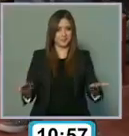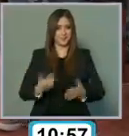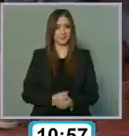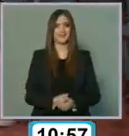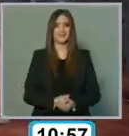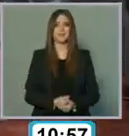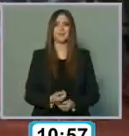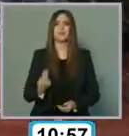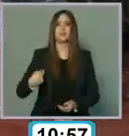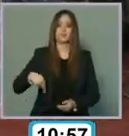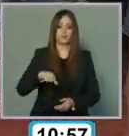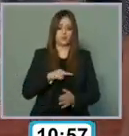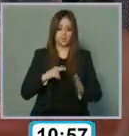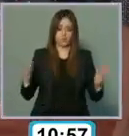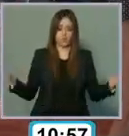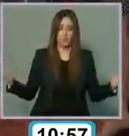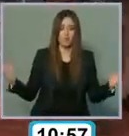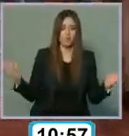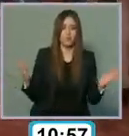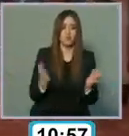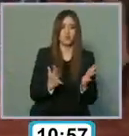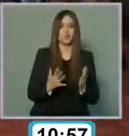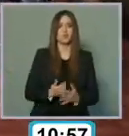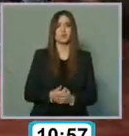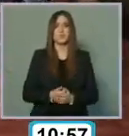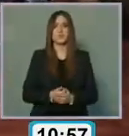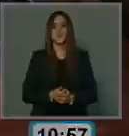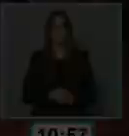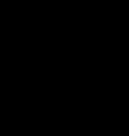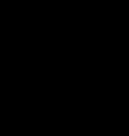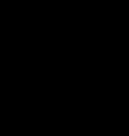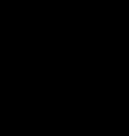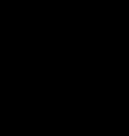Vamos haciéndonos chiquitos para caber. Muchas gracias, de verdad.